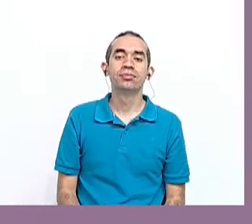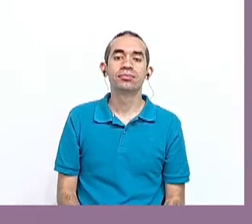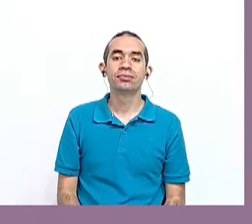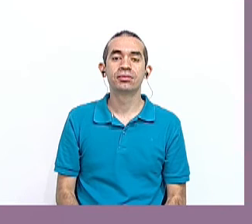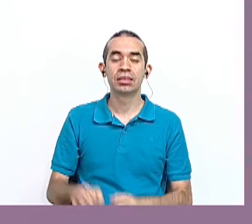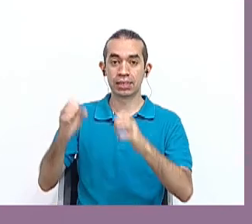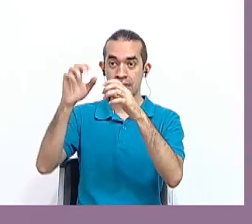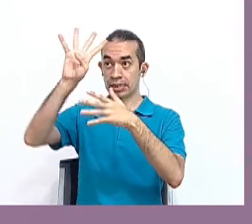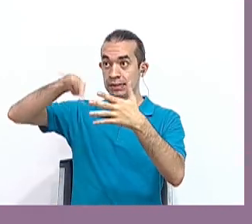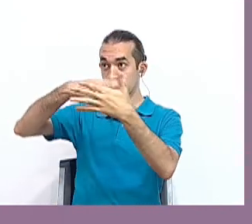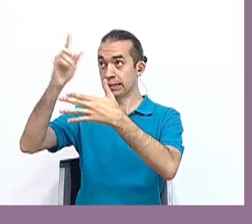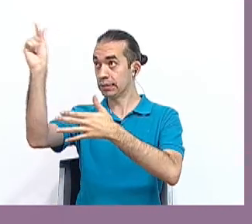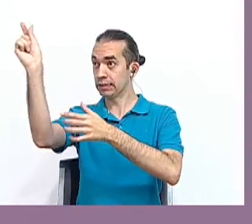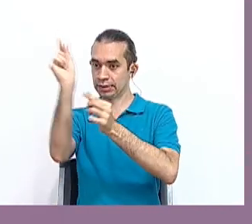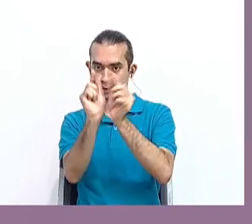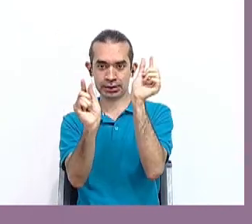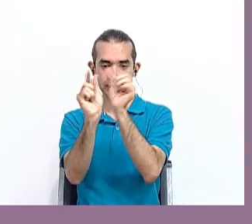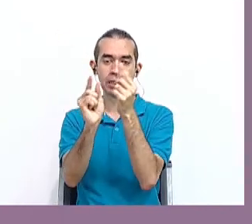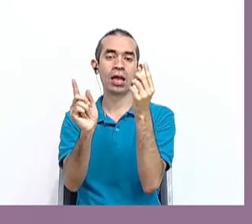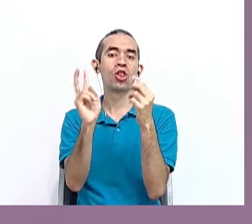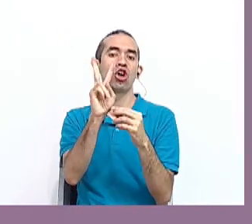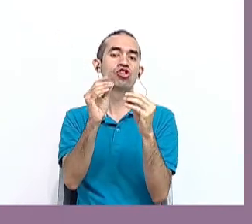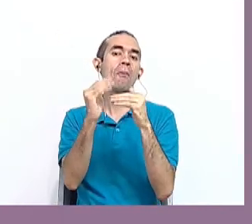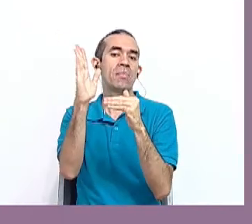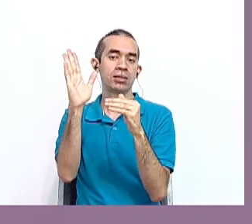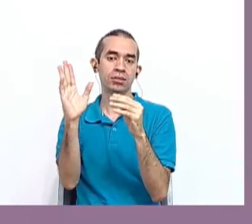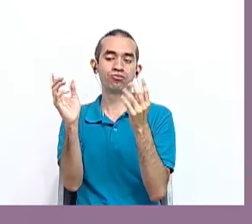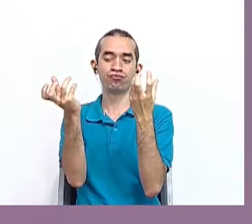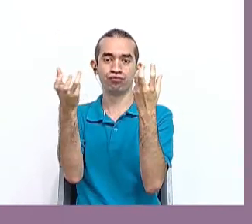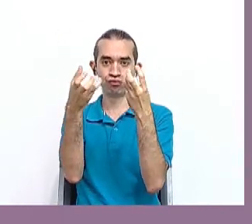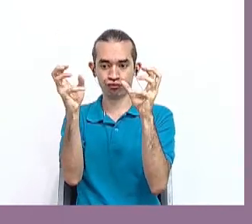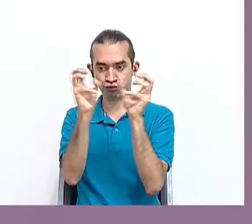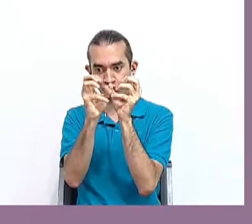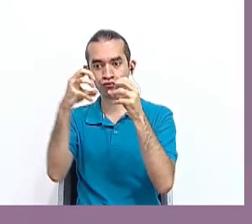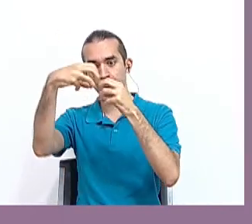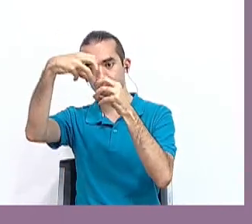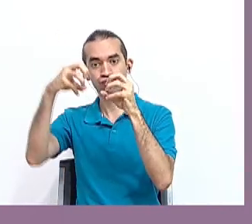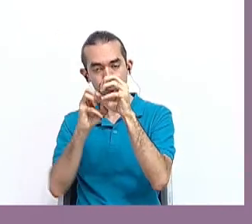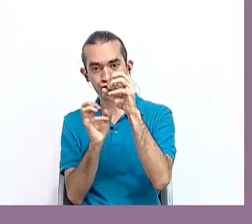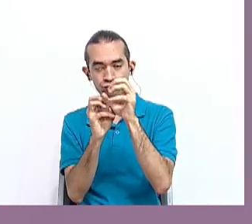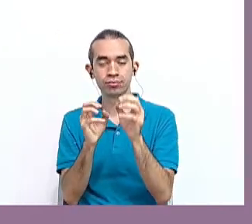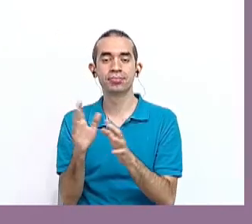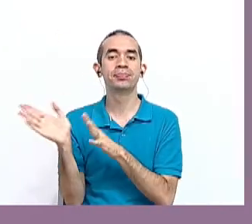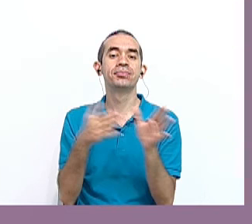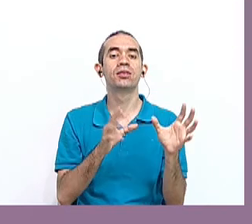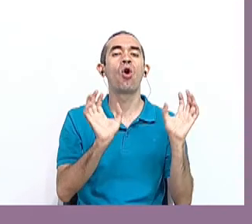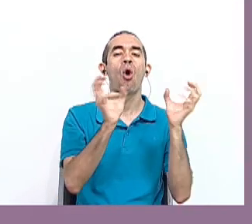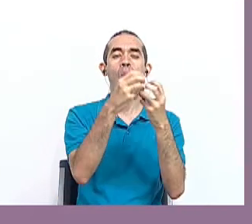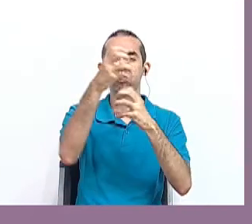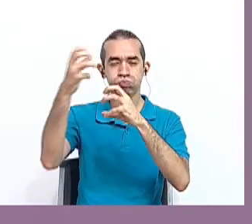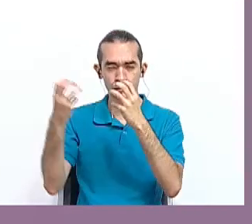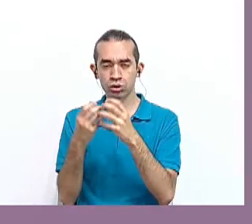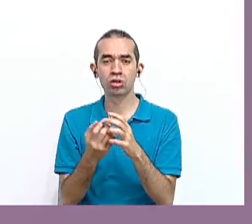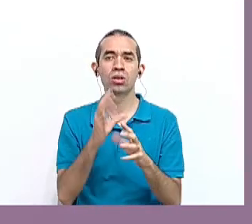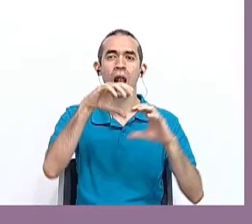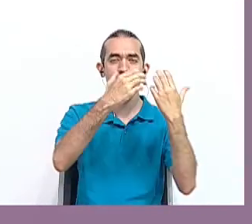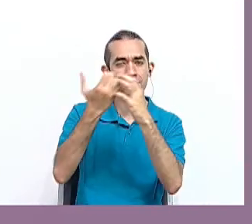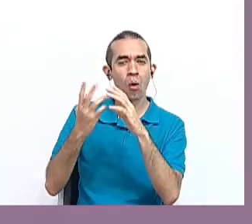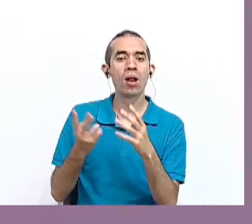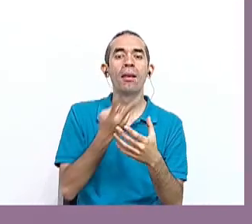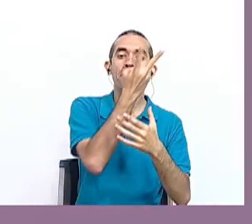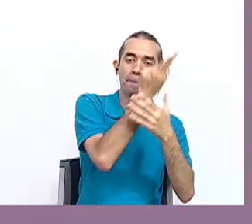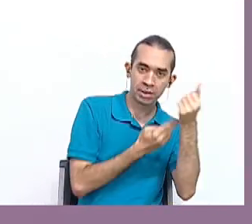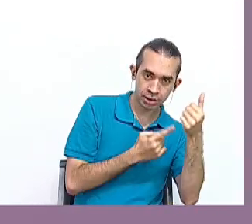más elementos. ¿Cómo se clasifican los compuestos? En binarios,